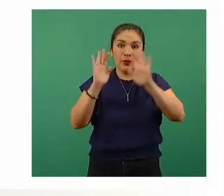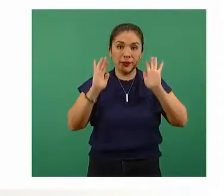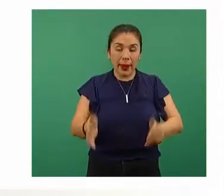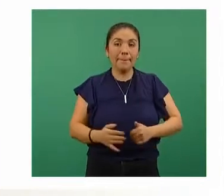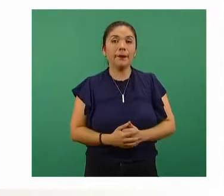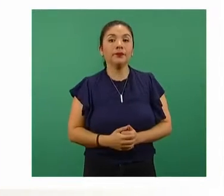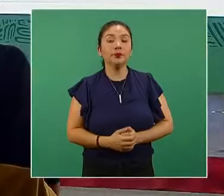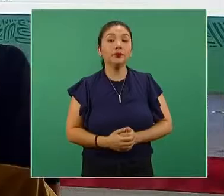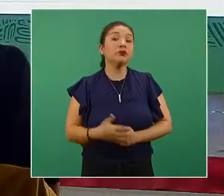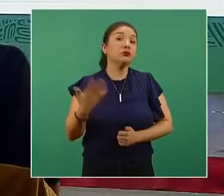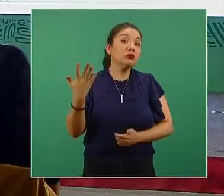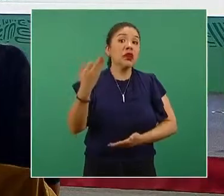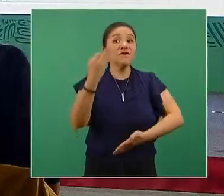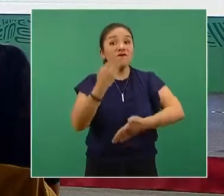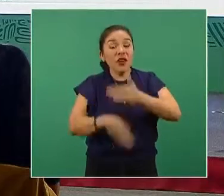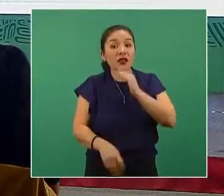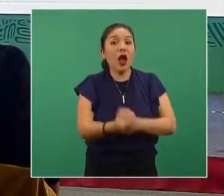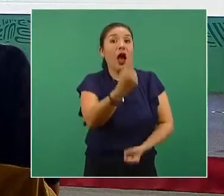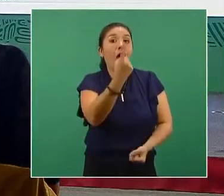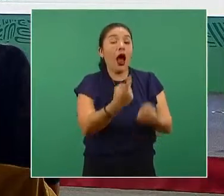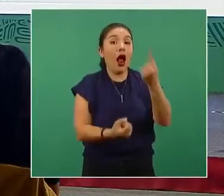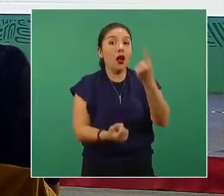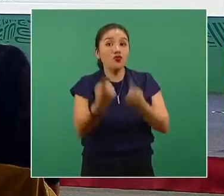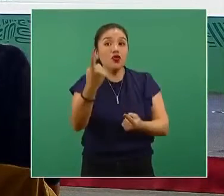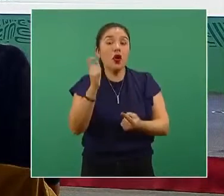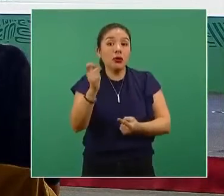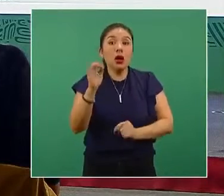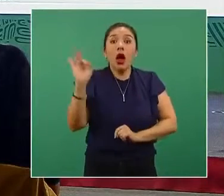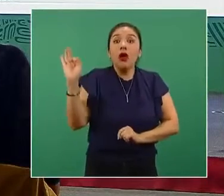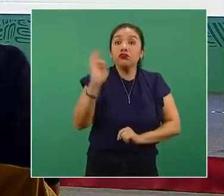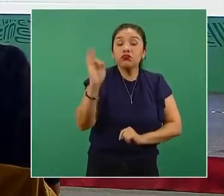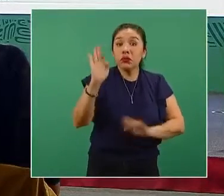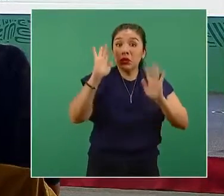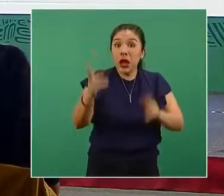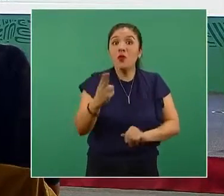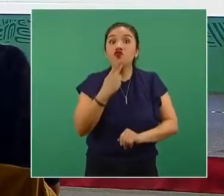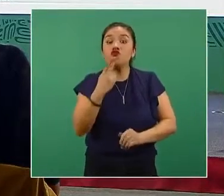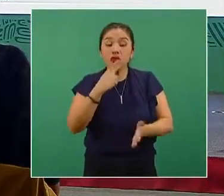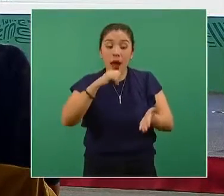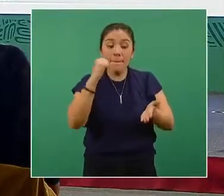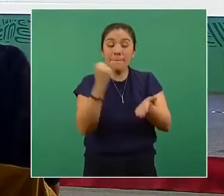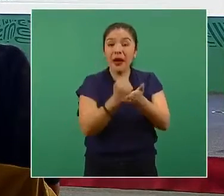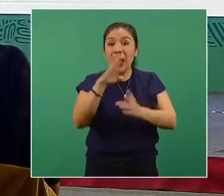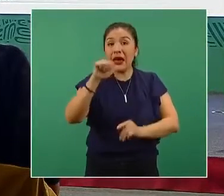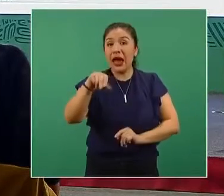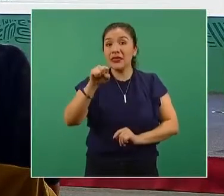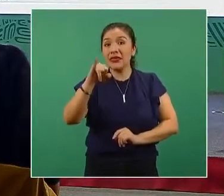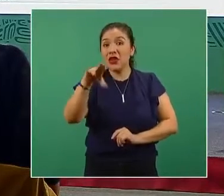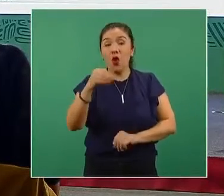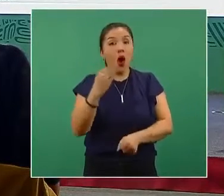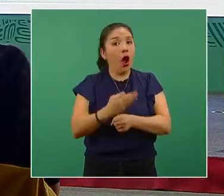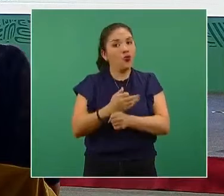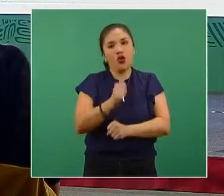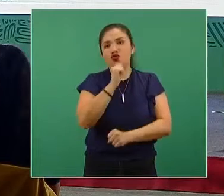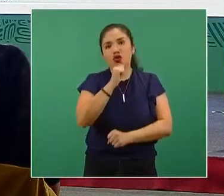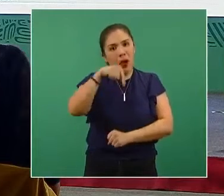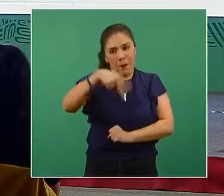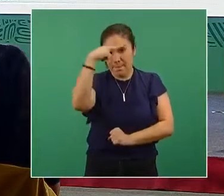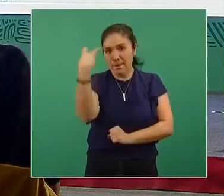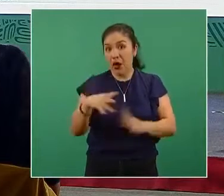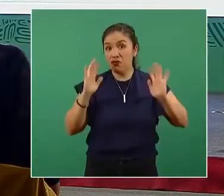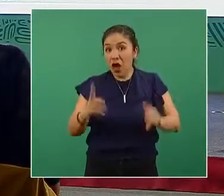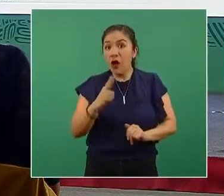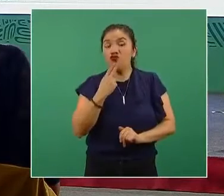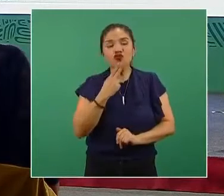dosis, excepto en los casos en donde en su momento utilicemos la vacuna CanSino, todavía no está en uso en México,